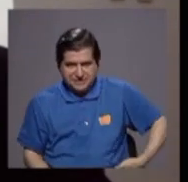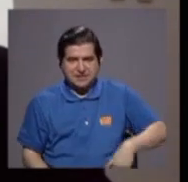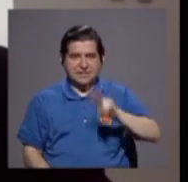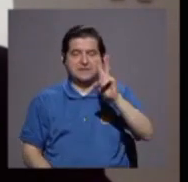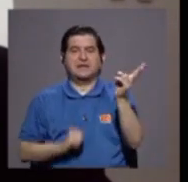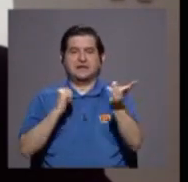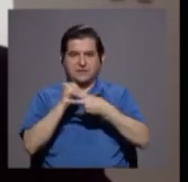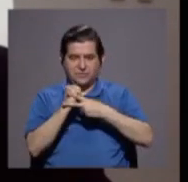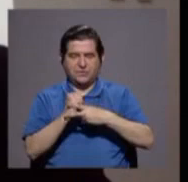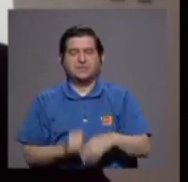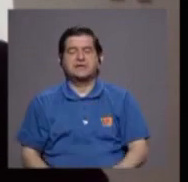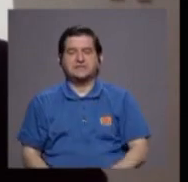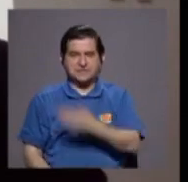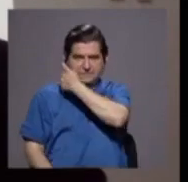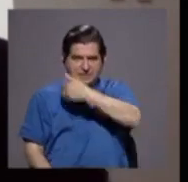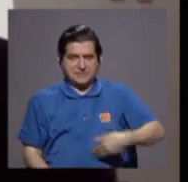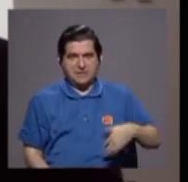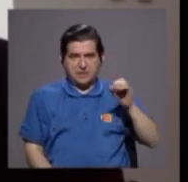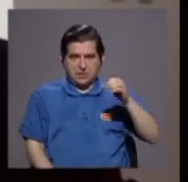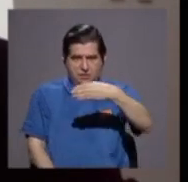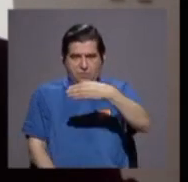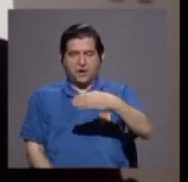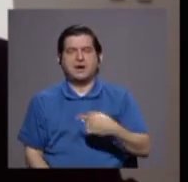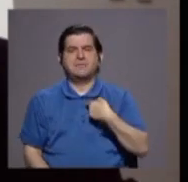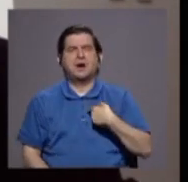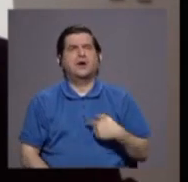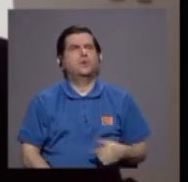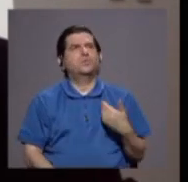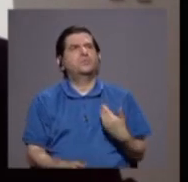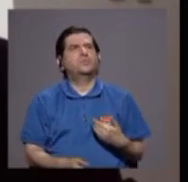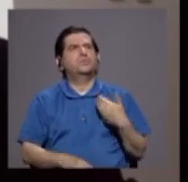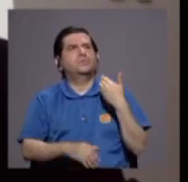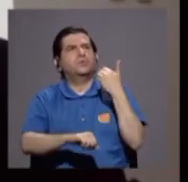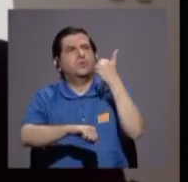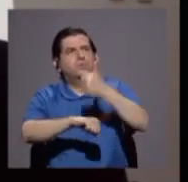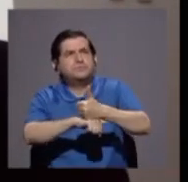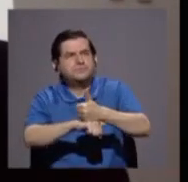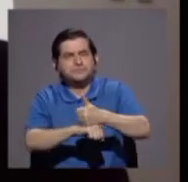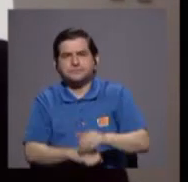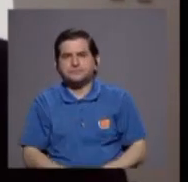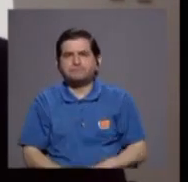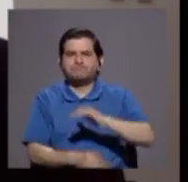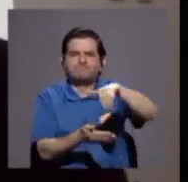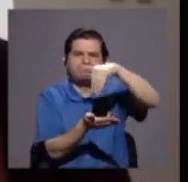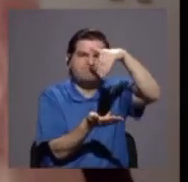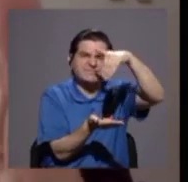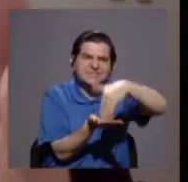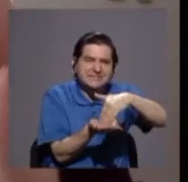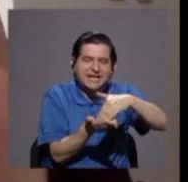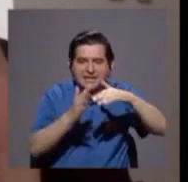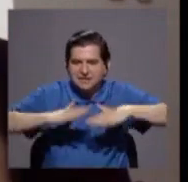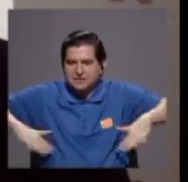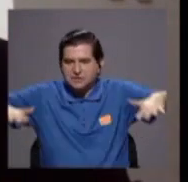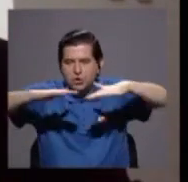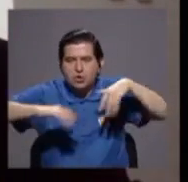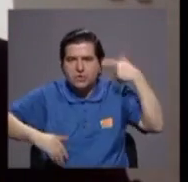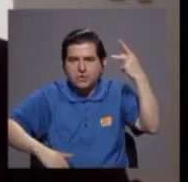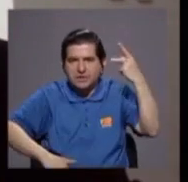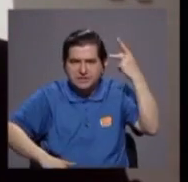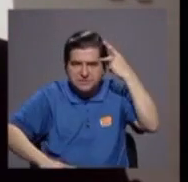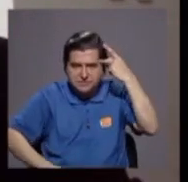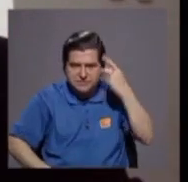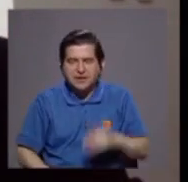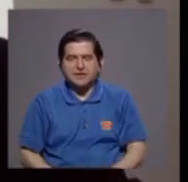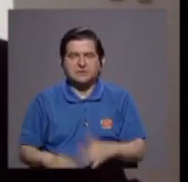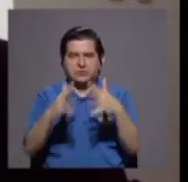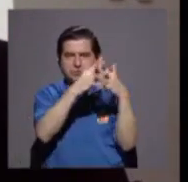de Barack Obama, que uno lo puede ubicar en la parte del centro del espectro político